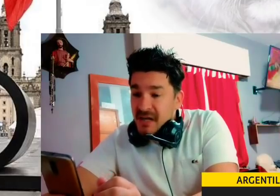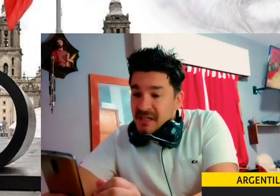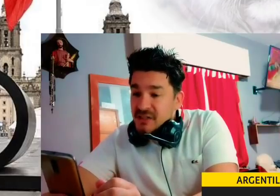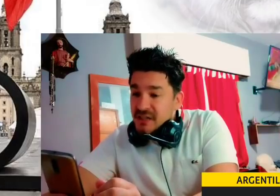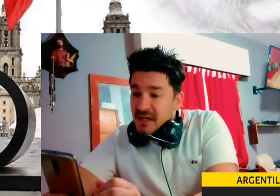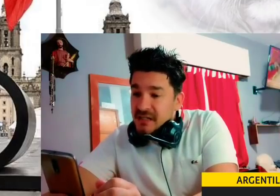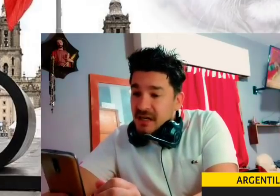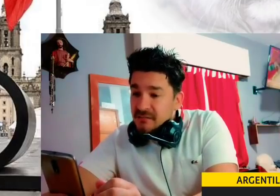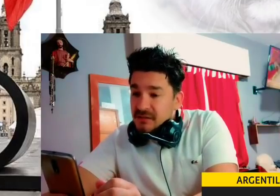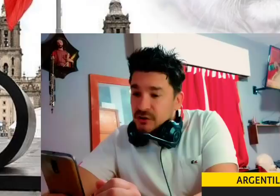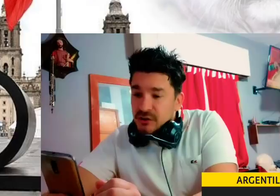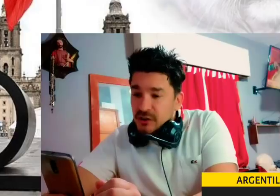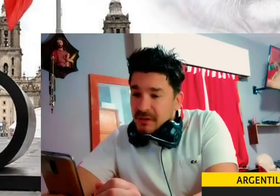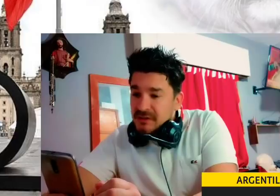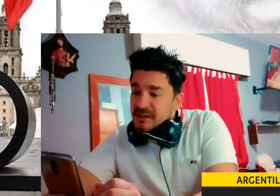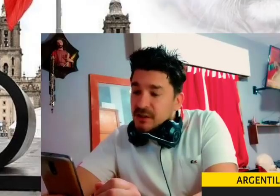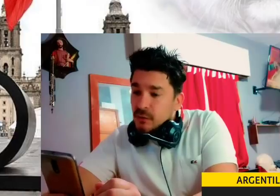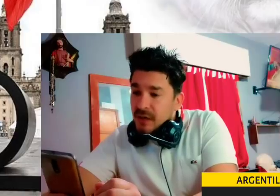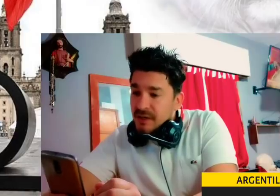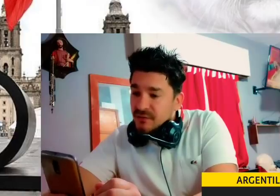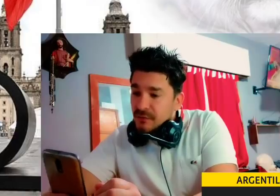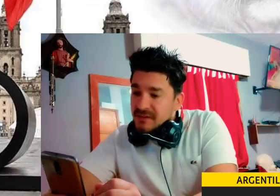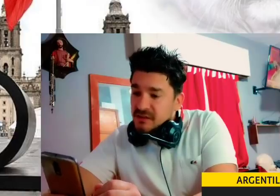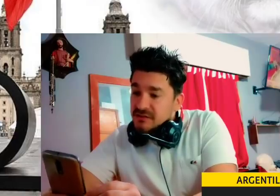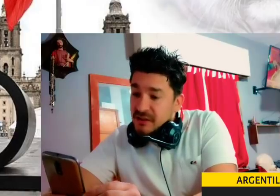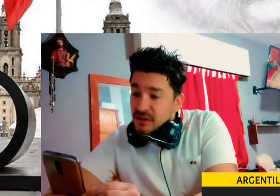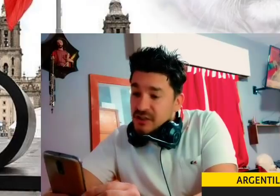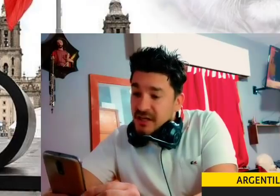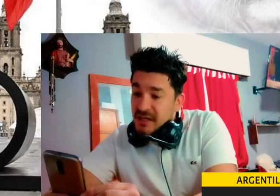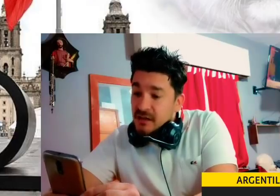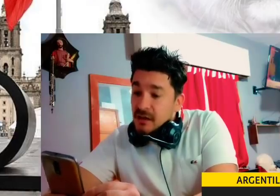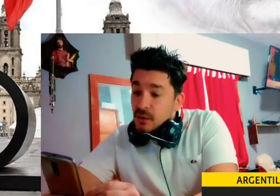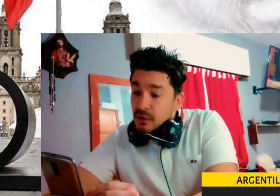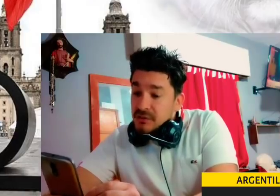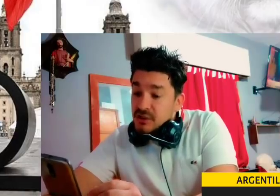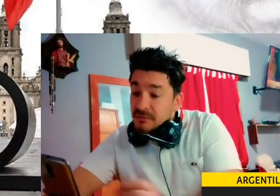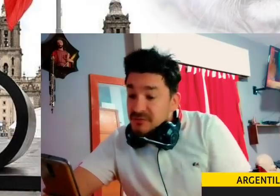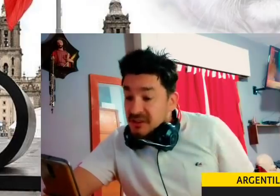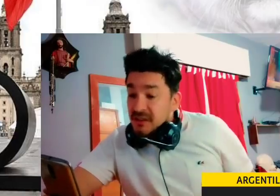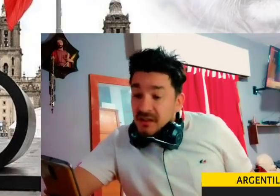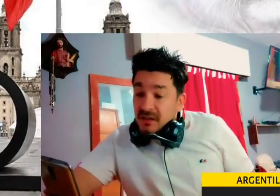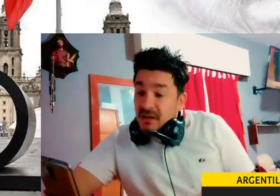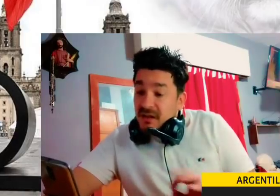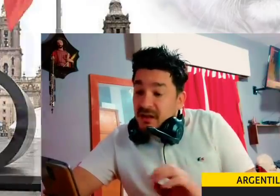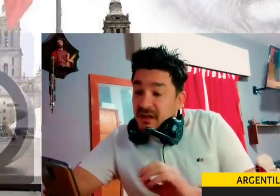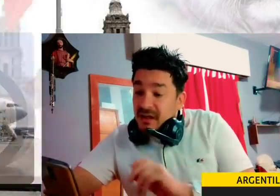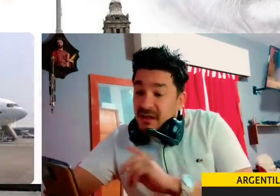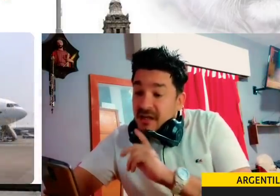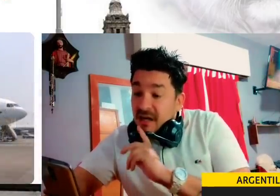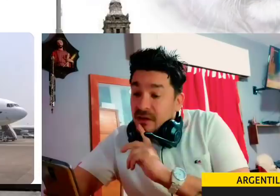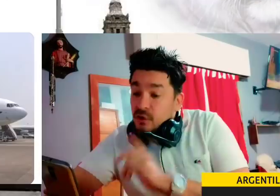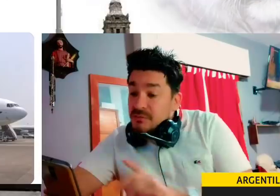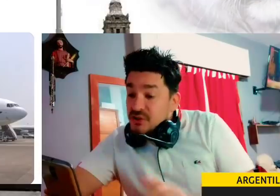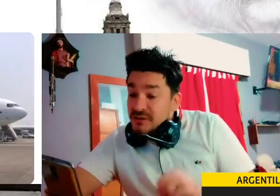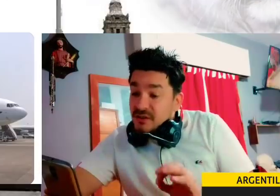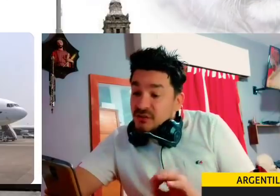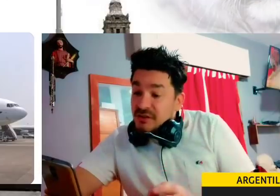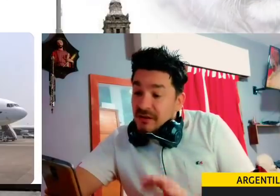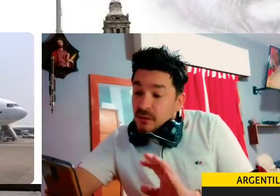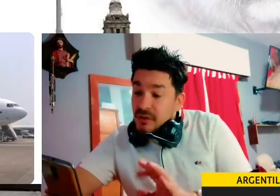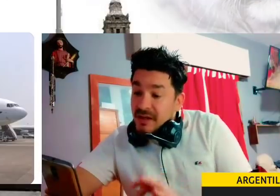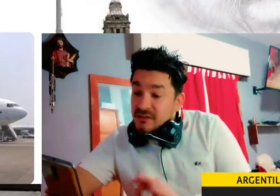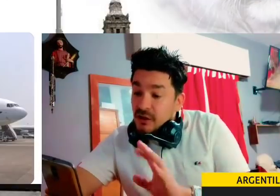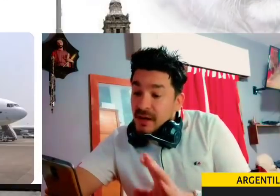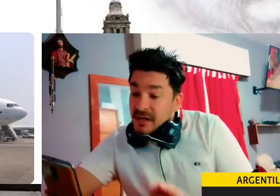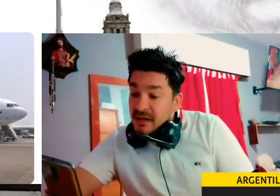mañana llegaría, y no quiero mentir, quiero buscar la información. Creo que llegarían un millón. Sí. Cargan un millón